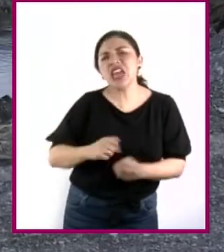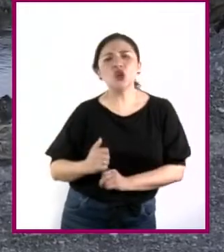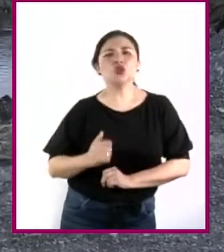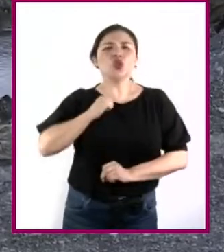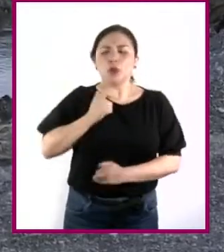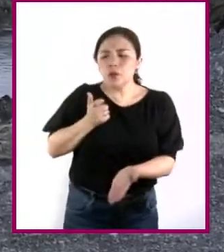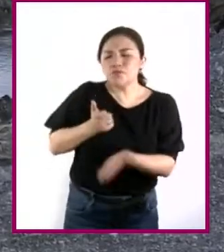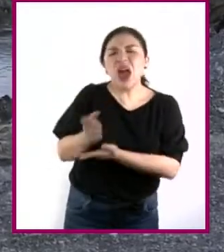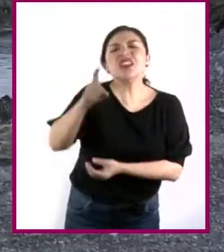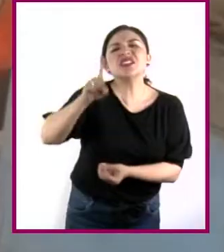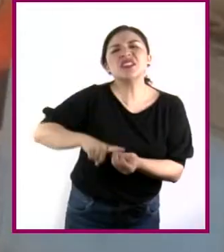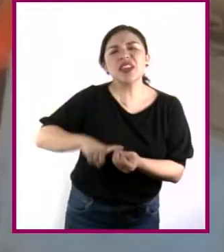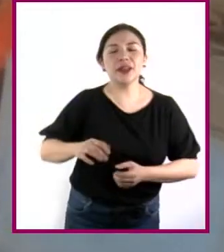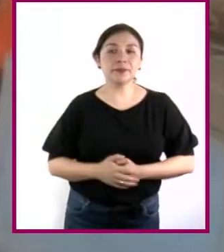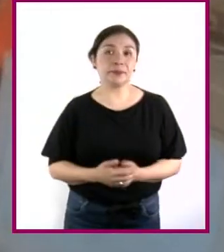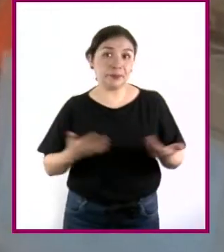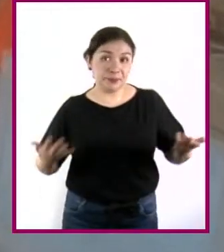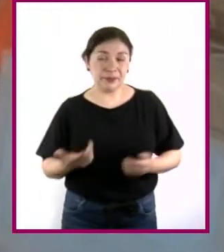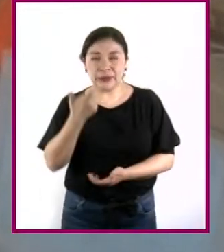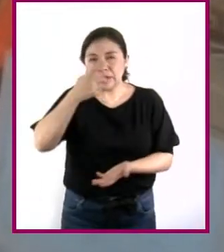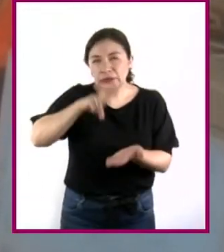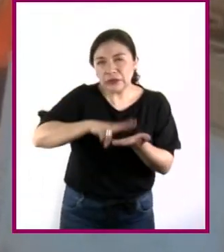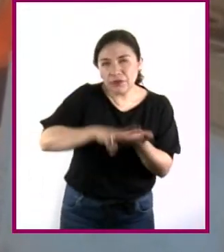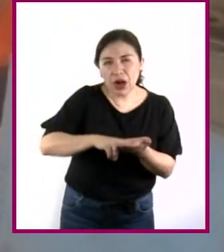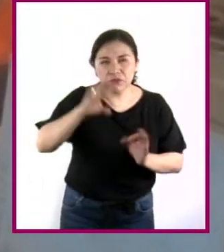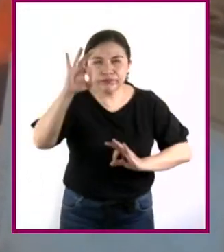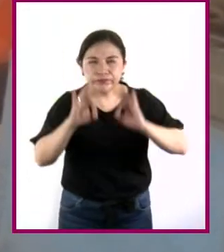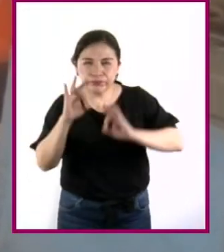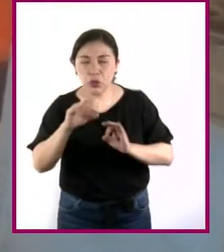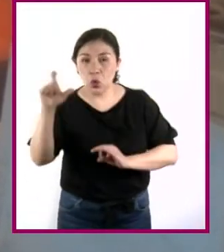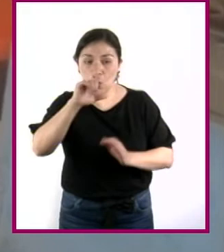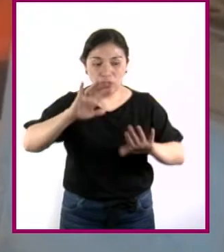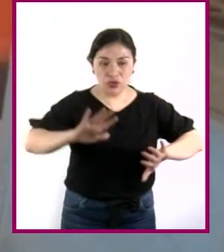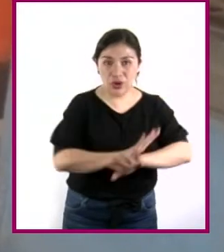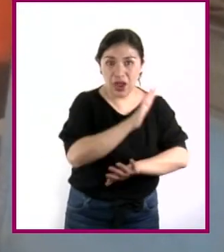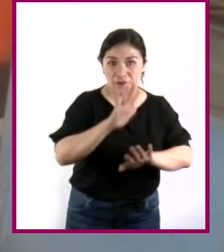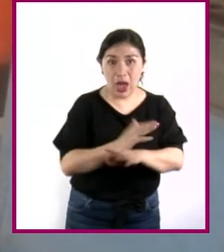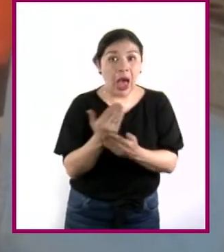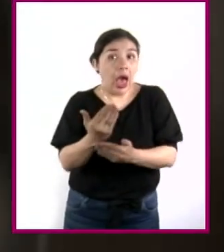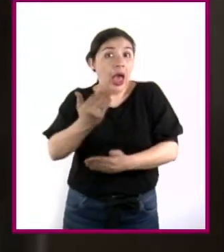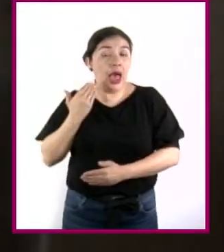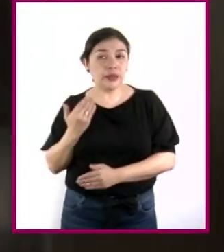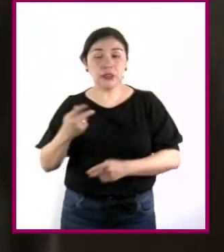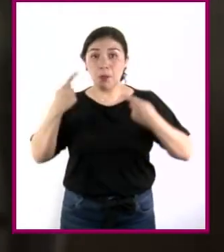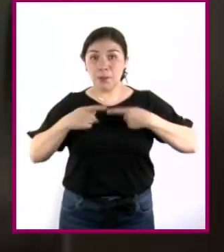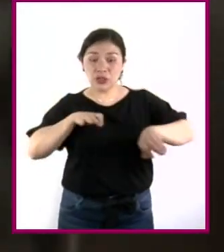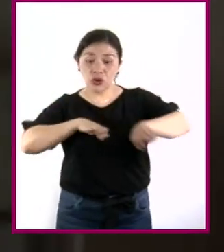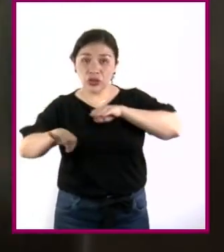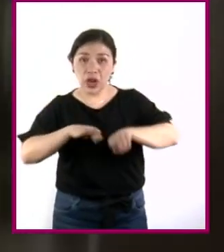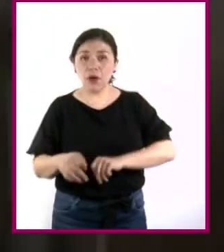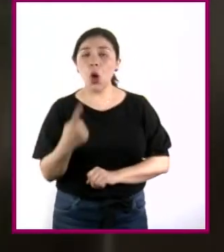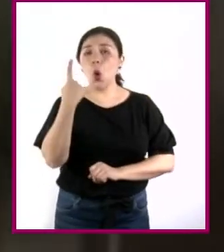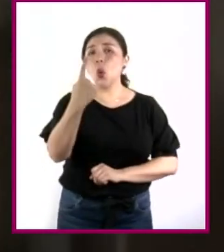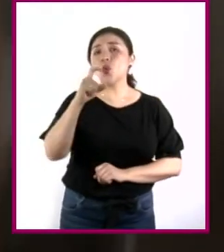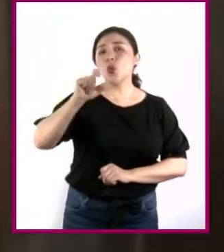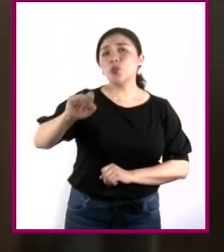más. Respecto de los costos, hasta antes de la reforma, el trabajador aportaba el